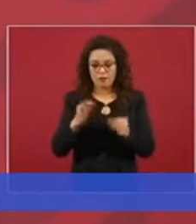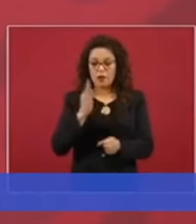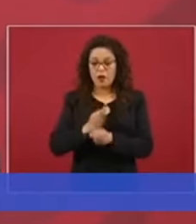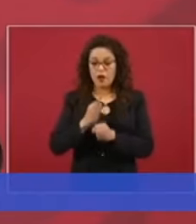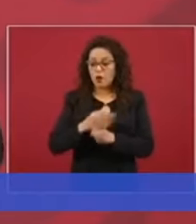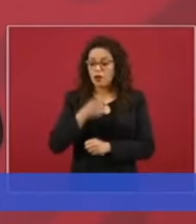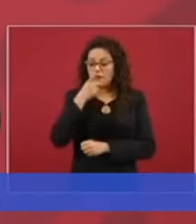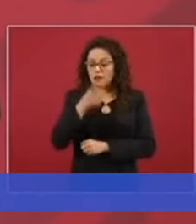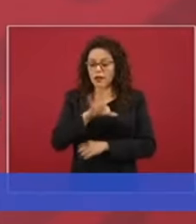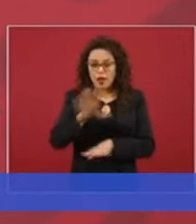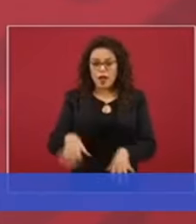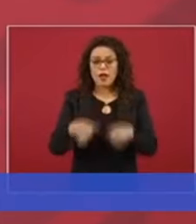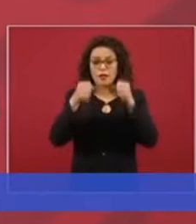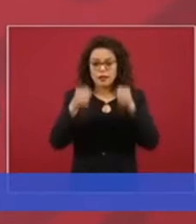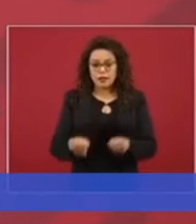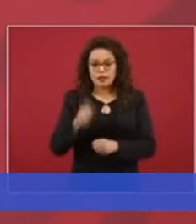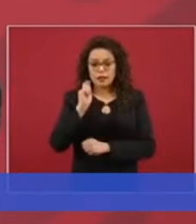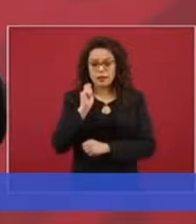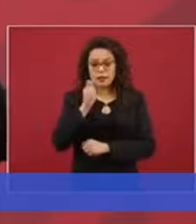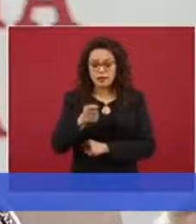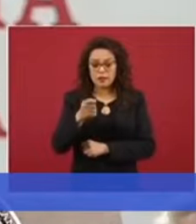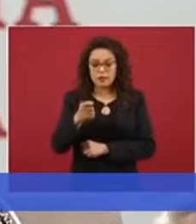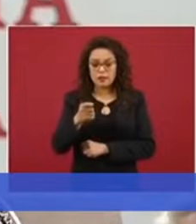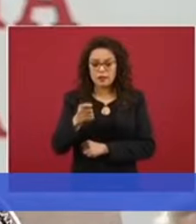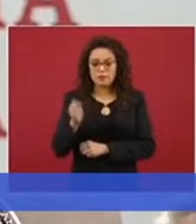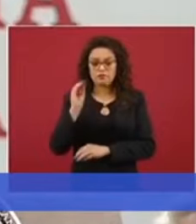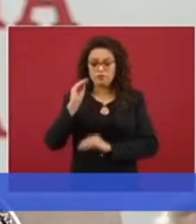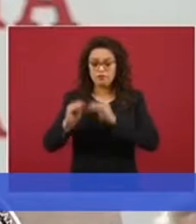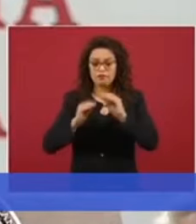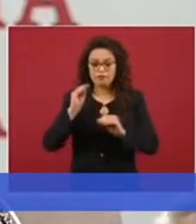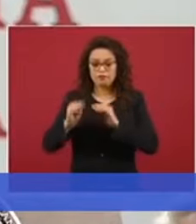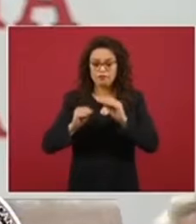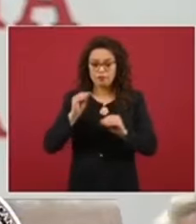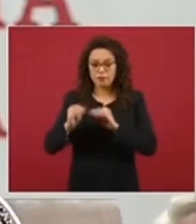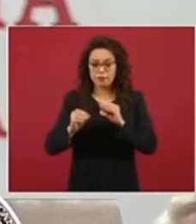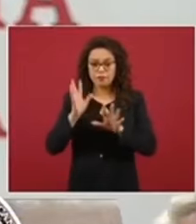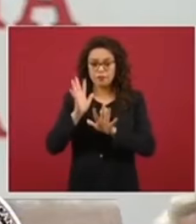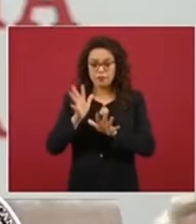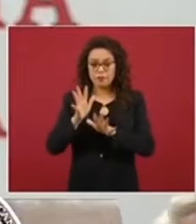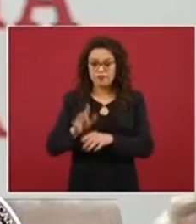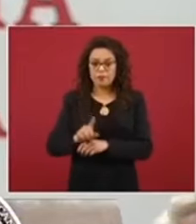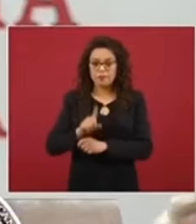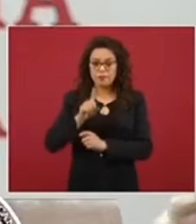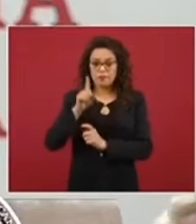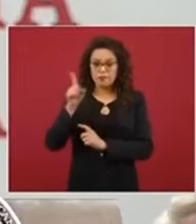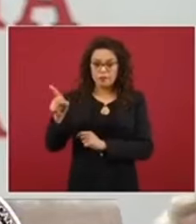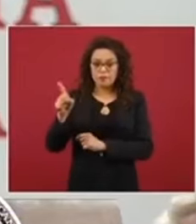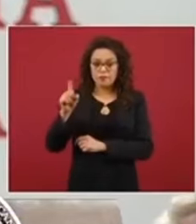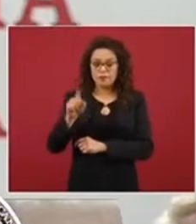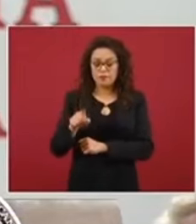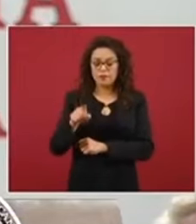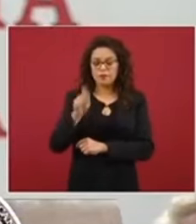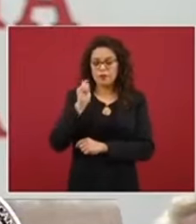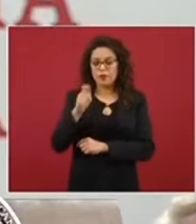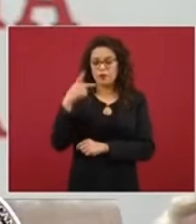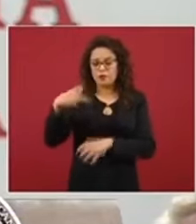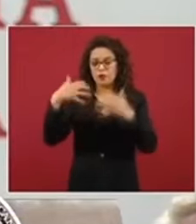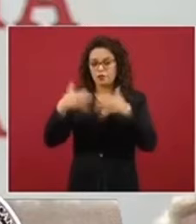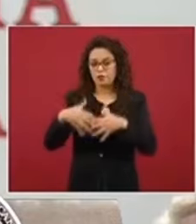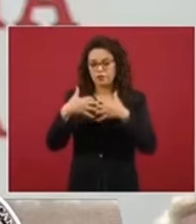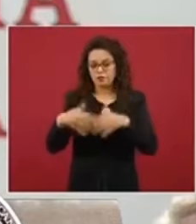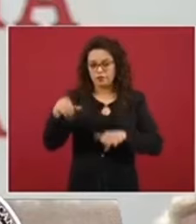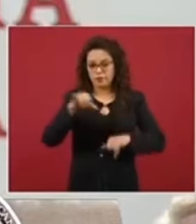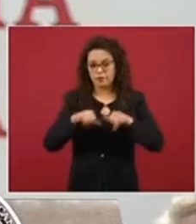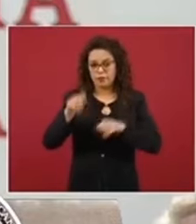es, ya se recogió en la planta en Bélgica de Pfizer, este